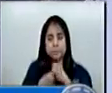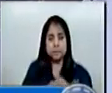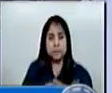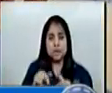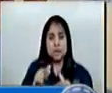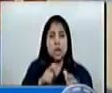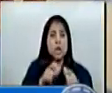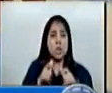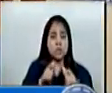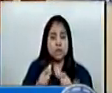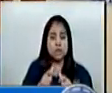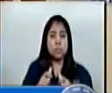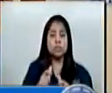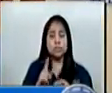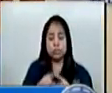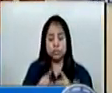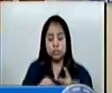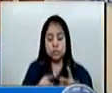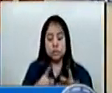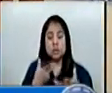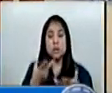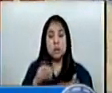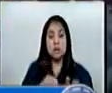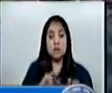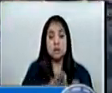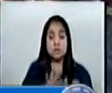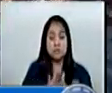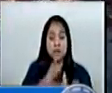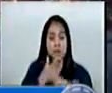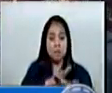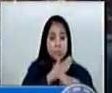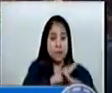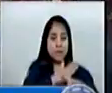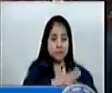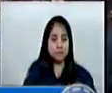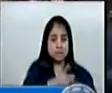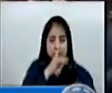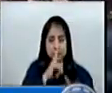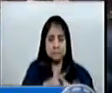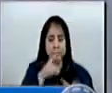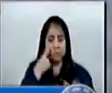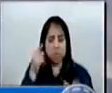producen traslados de gente. Nosotros tenemos que tener una respuesta en conjunto.